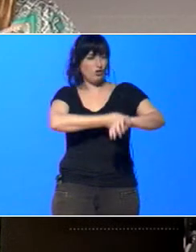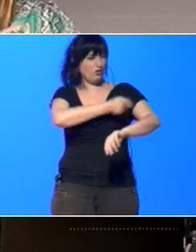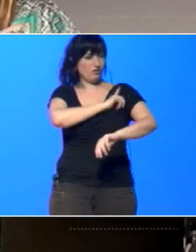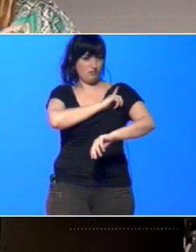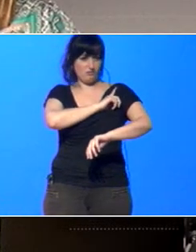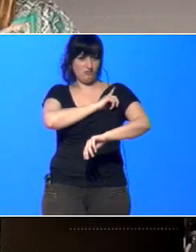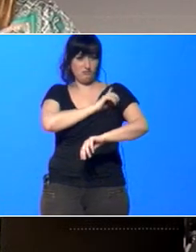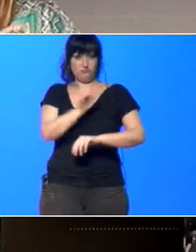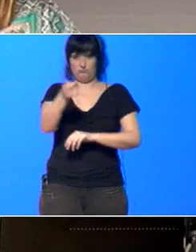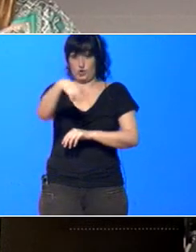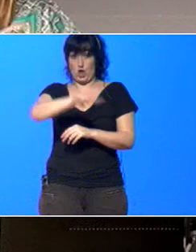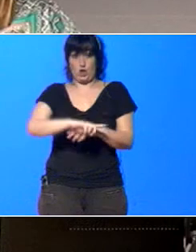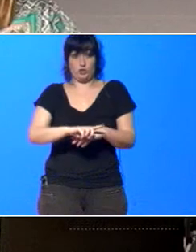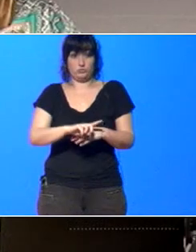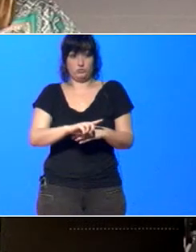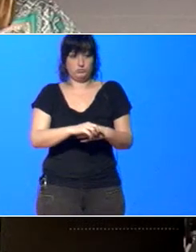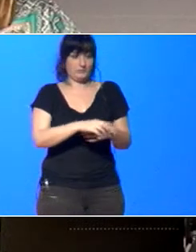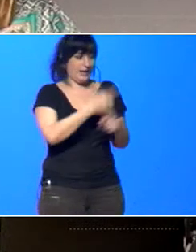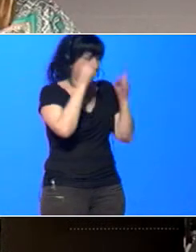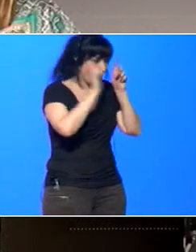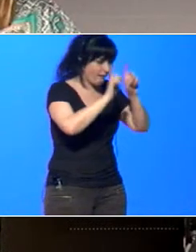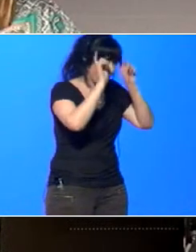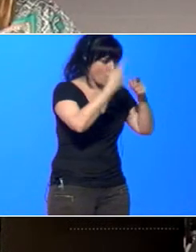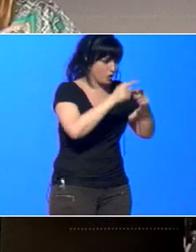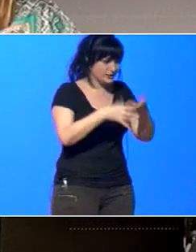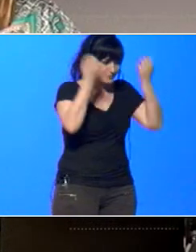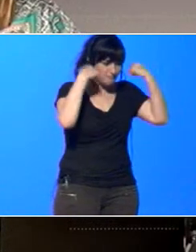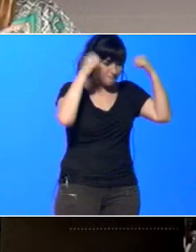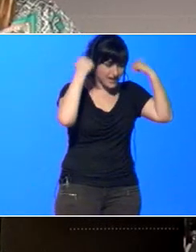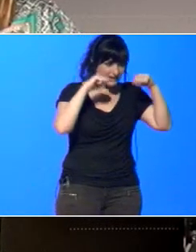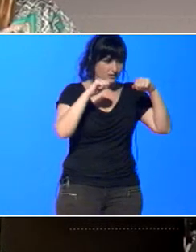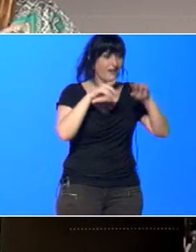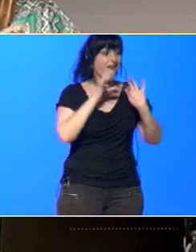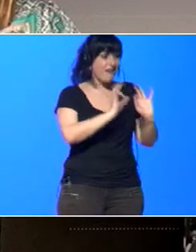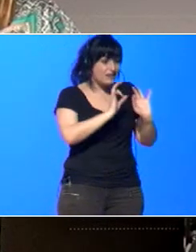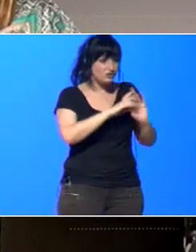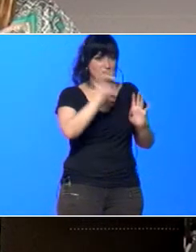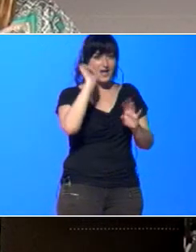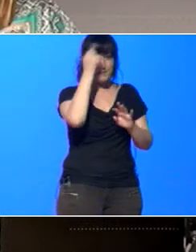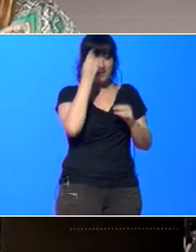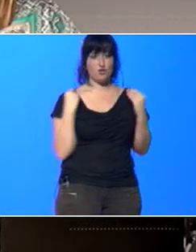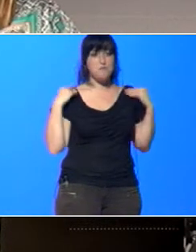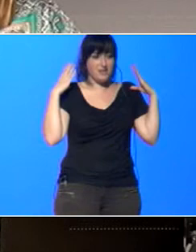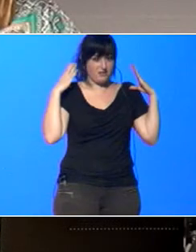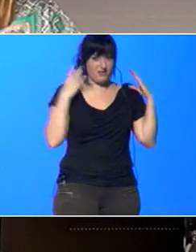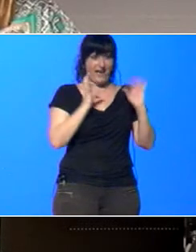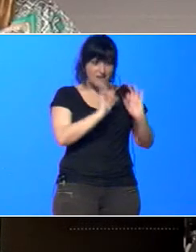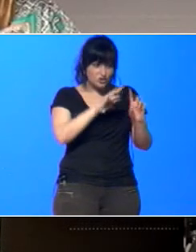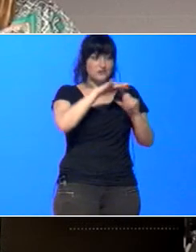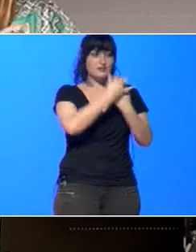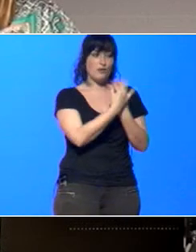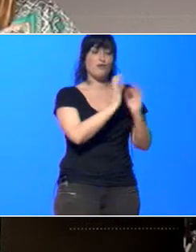ustedes que enseñar a la gente cosas más prácticas. Bueno, eso son competencias, eso son situaciones. Todo el